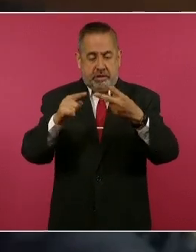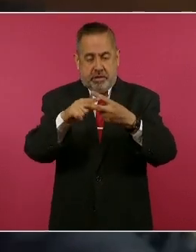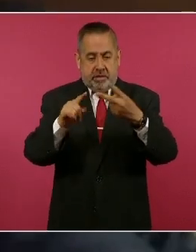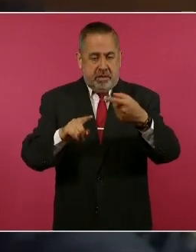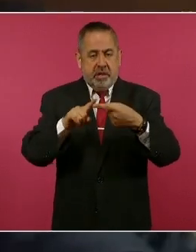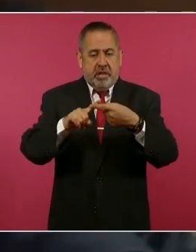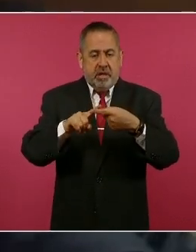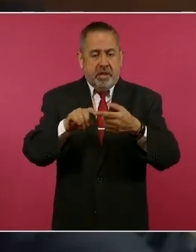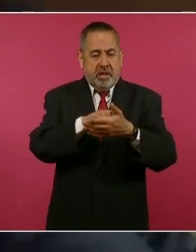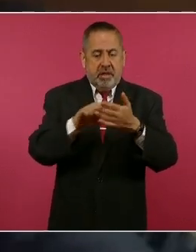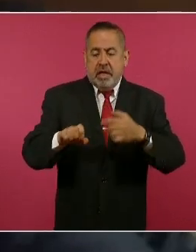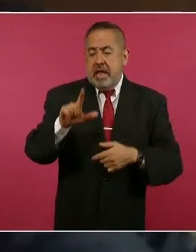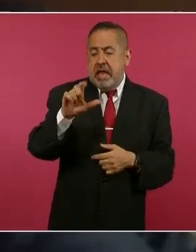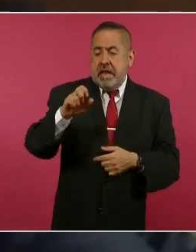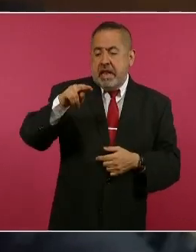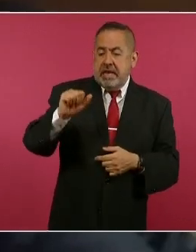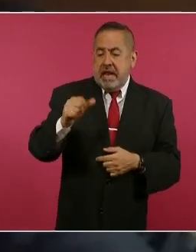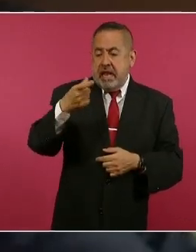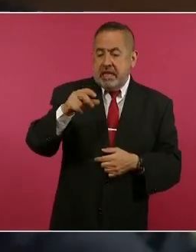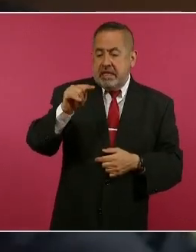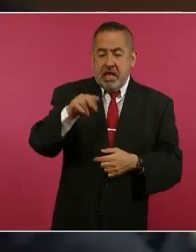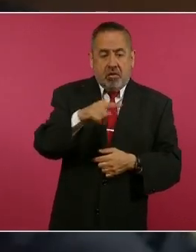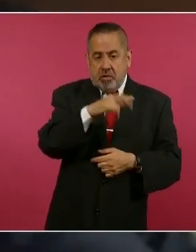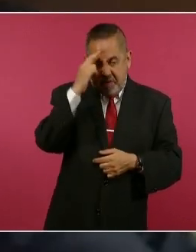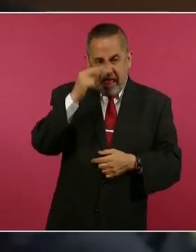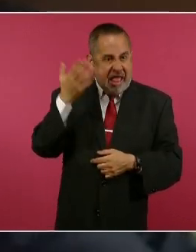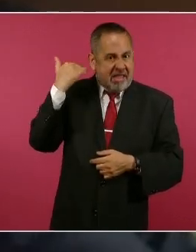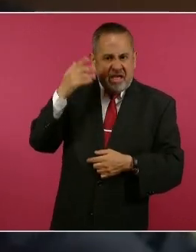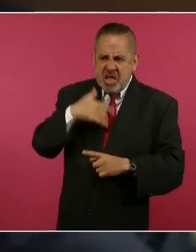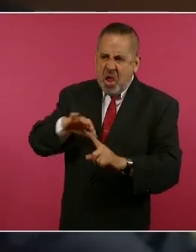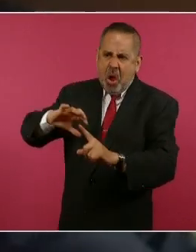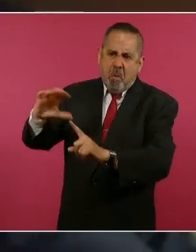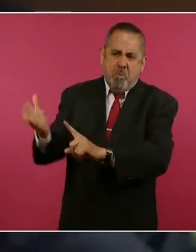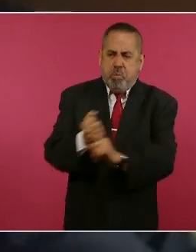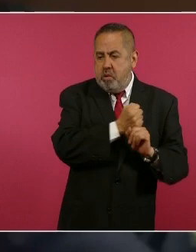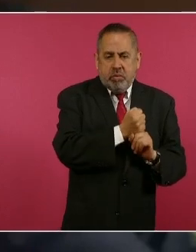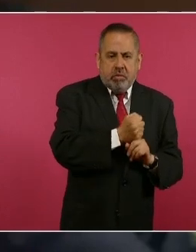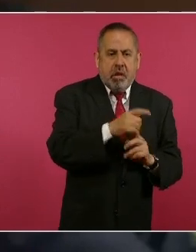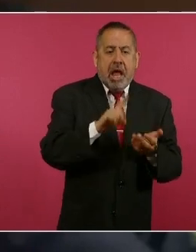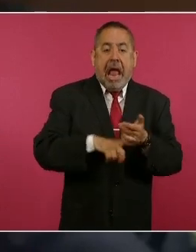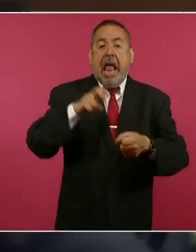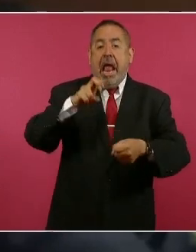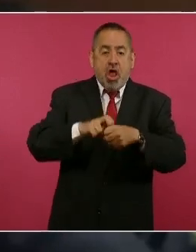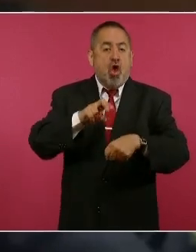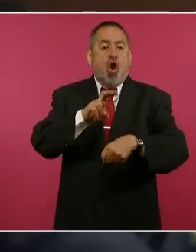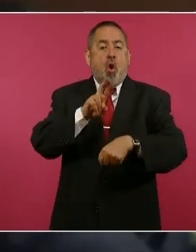referirme al caso de Elena Quinteros, arrancada por la fuerza, por la dictadura uruguaya